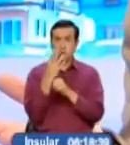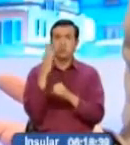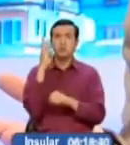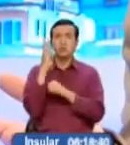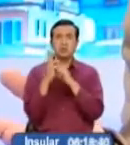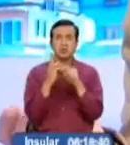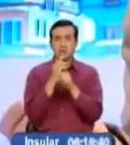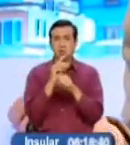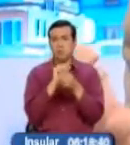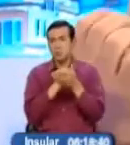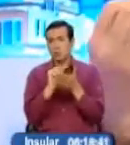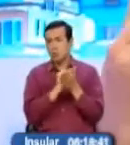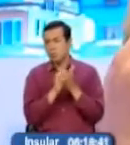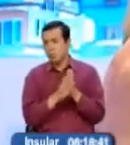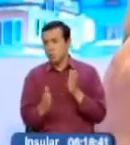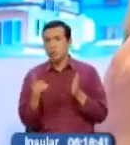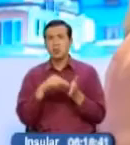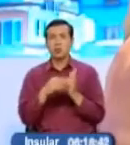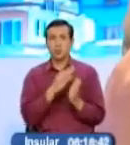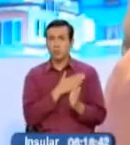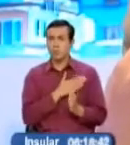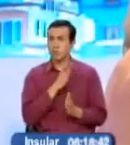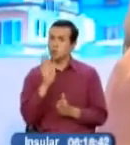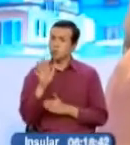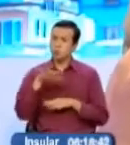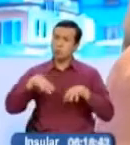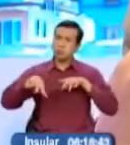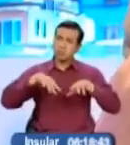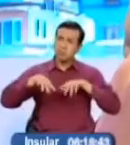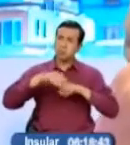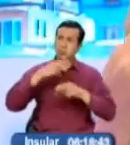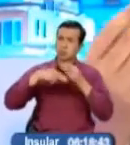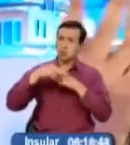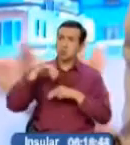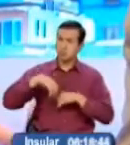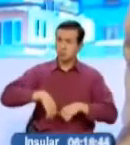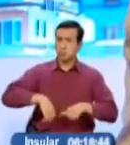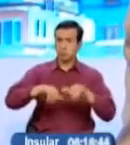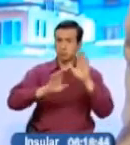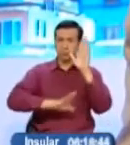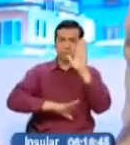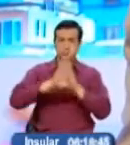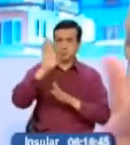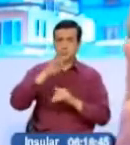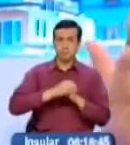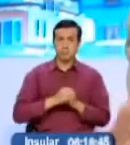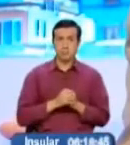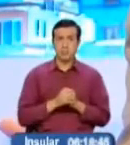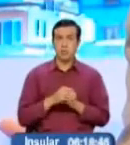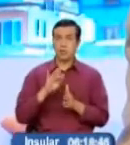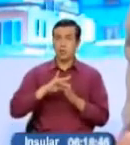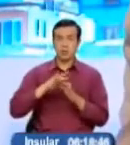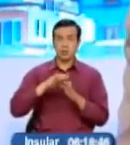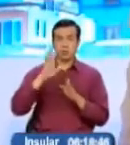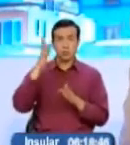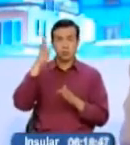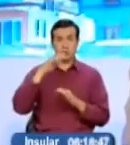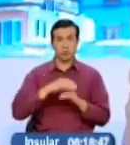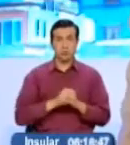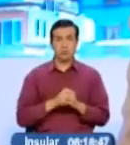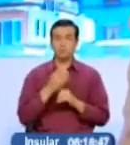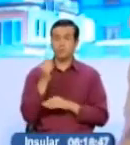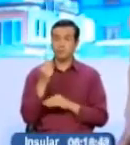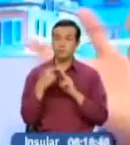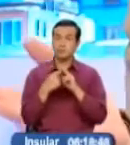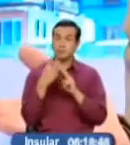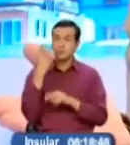4 a 6 años plazo, es porque está confiando en que tu actividad efectivamente va a salir adelante y no tiene riesgo. Y esos